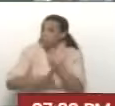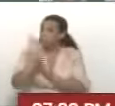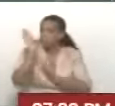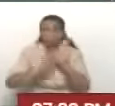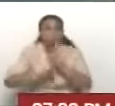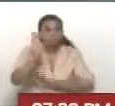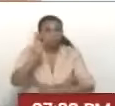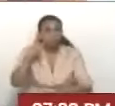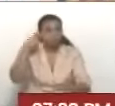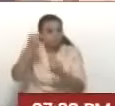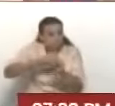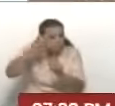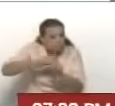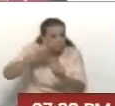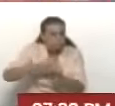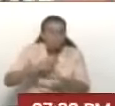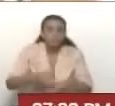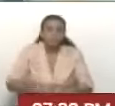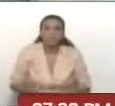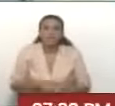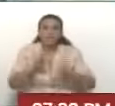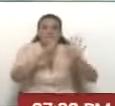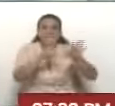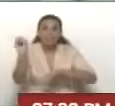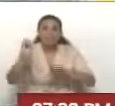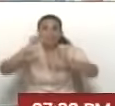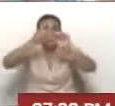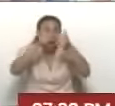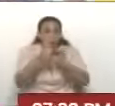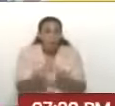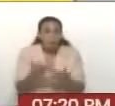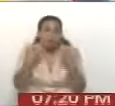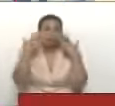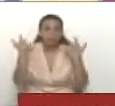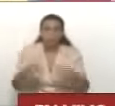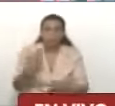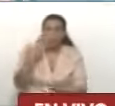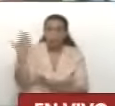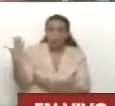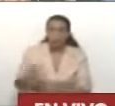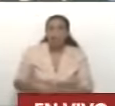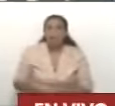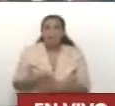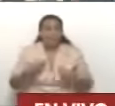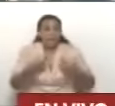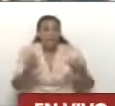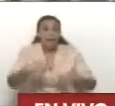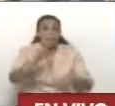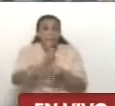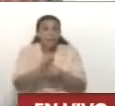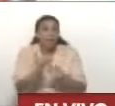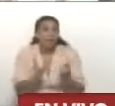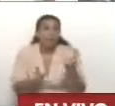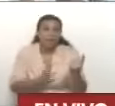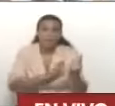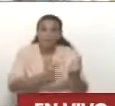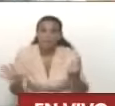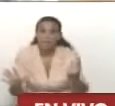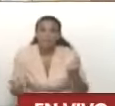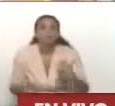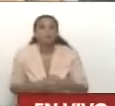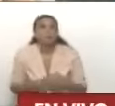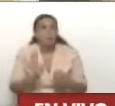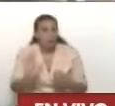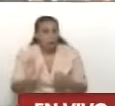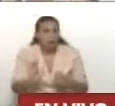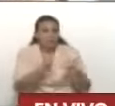adelante, perseverando. 70 obras, van a quedar locos. Y entregamos la primera, ya estaba lista. Y yo le